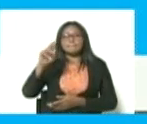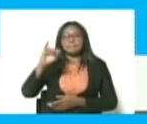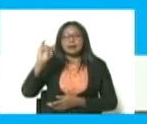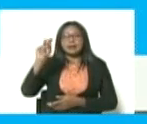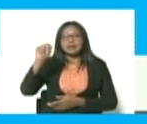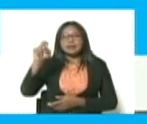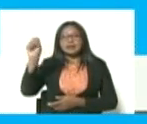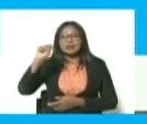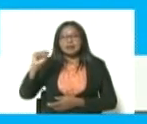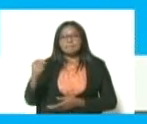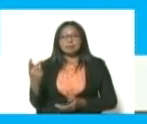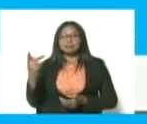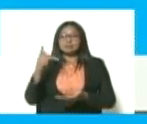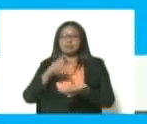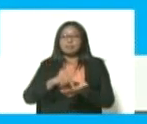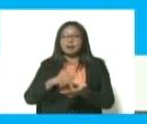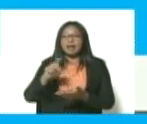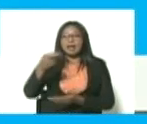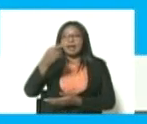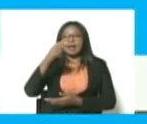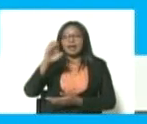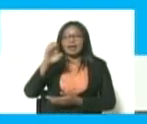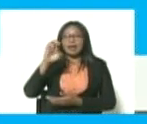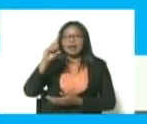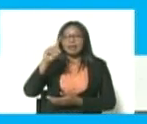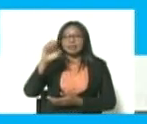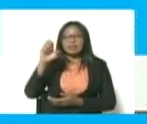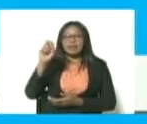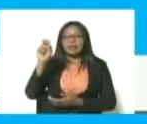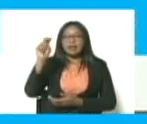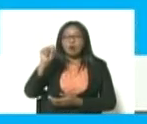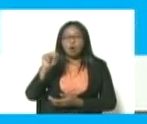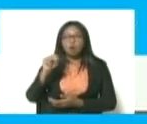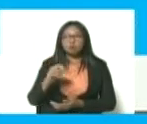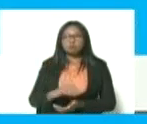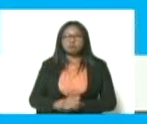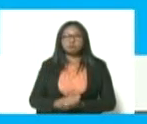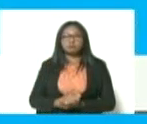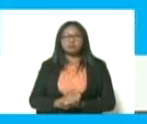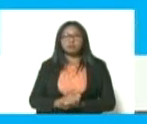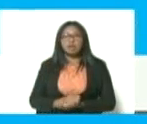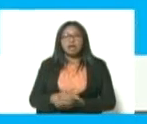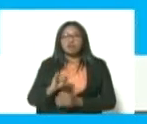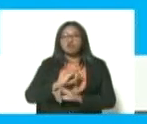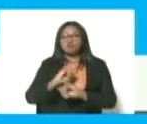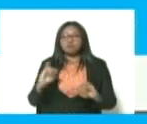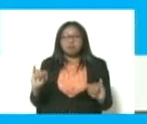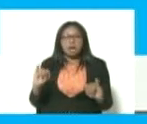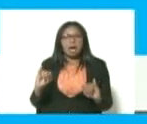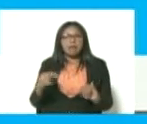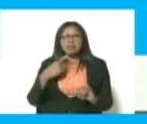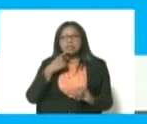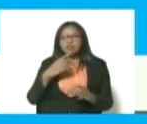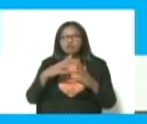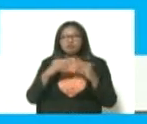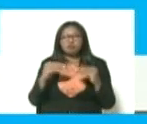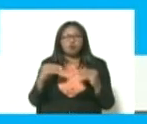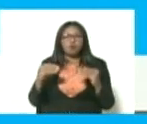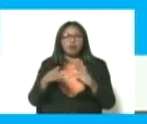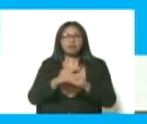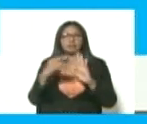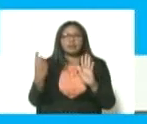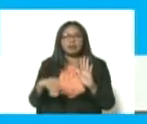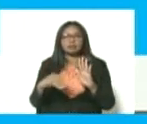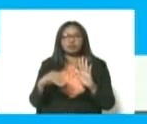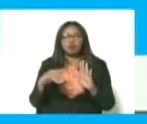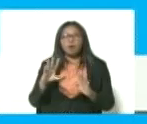que participaron en la operación Gedeón. Están convictos y confesos, se acogieron al derecho de